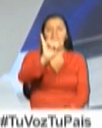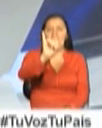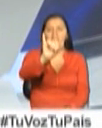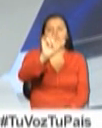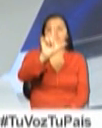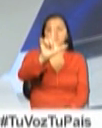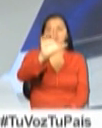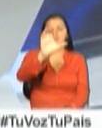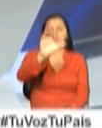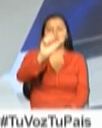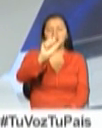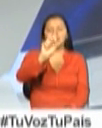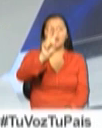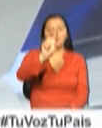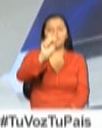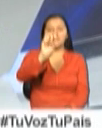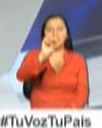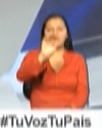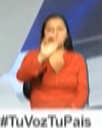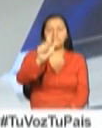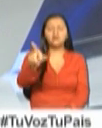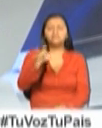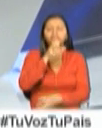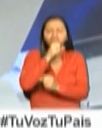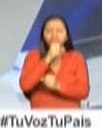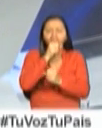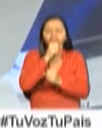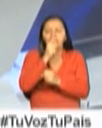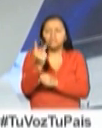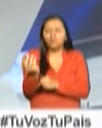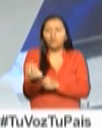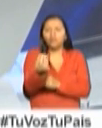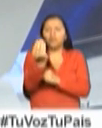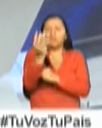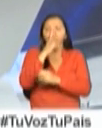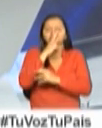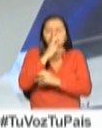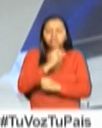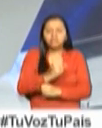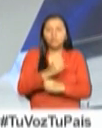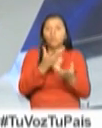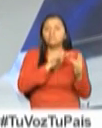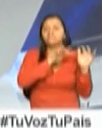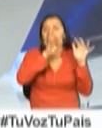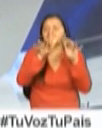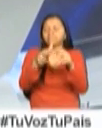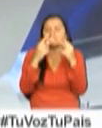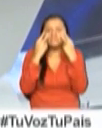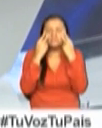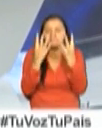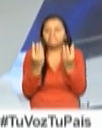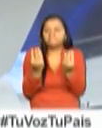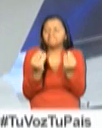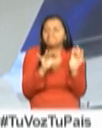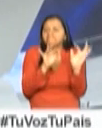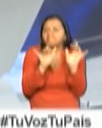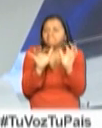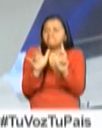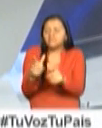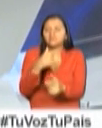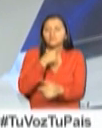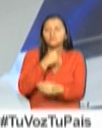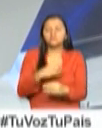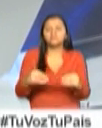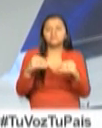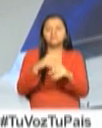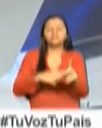el Valle de la Longevidad. Miles de turistas llegan todos los años atraídos por su belleza natural, por la longevidad de sus habitantes y